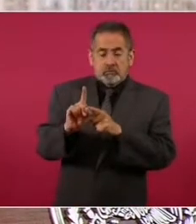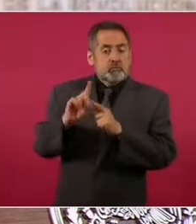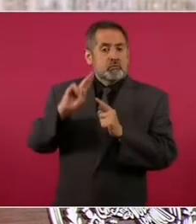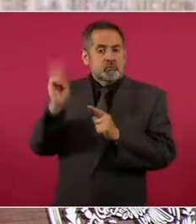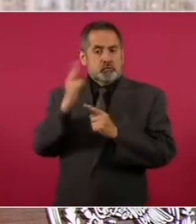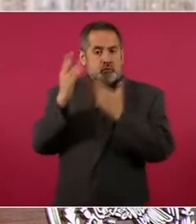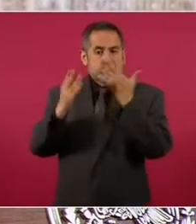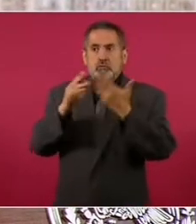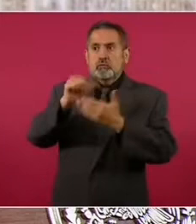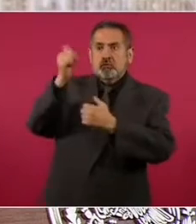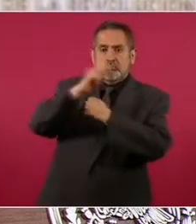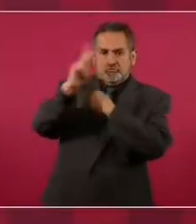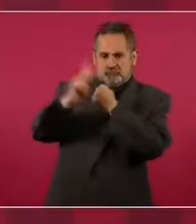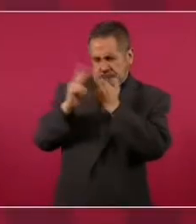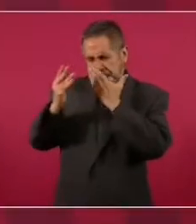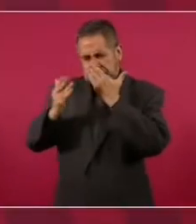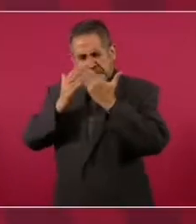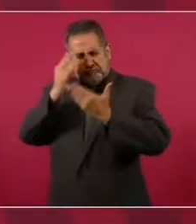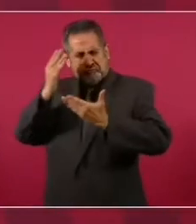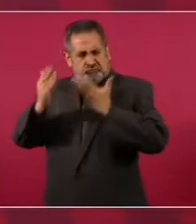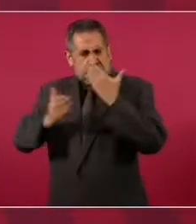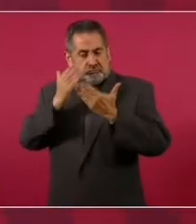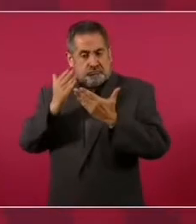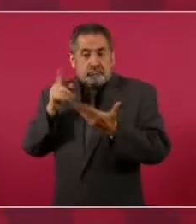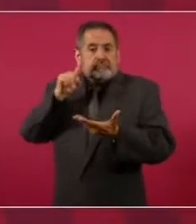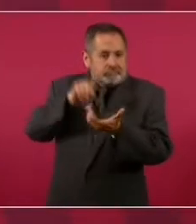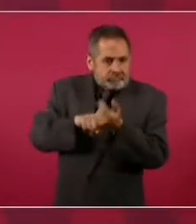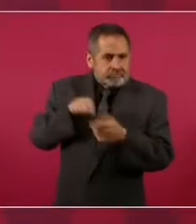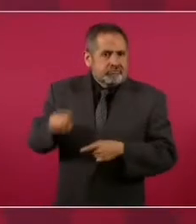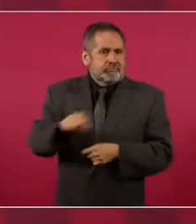estudiaba en una universidad del extranjero.